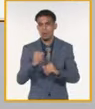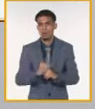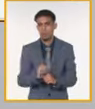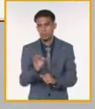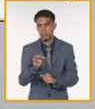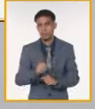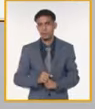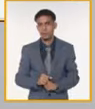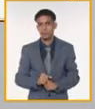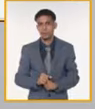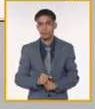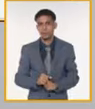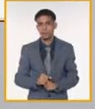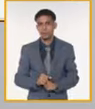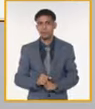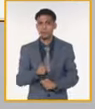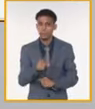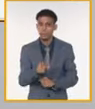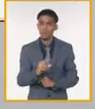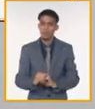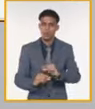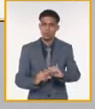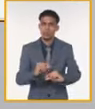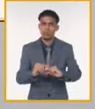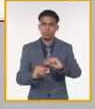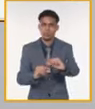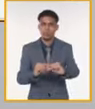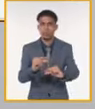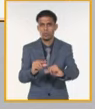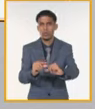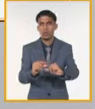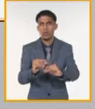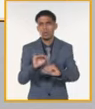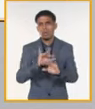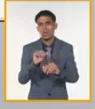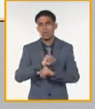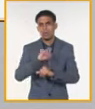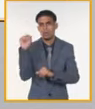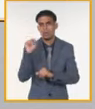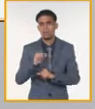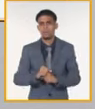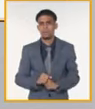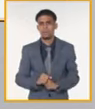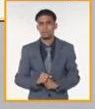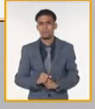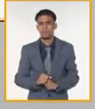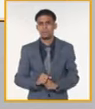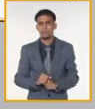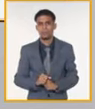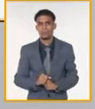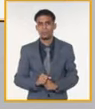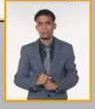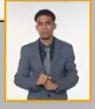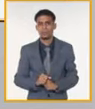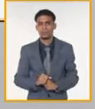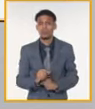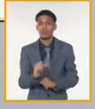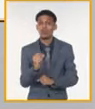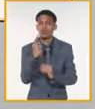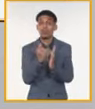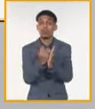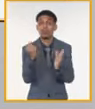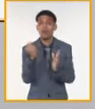nadie estamos ahí manteniendo lo lo que hemos logrado evitar en estos años ahora no solamente va a aprobar a los